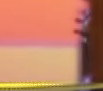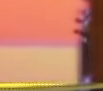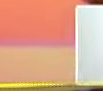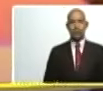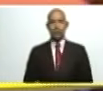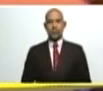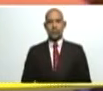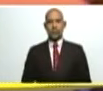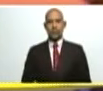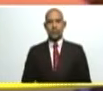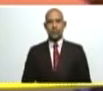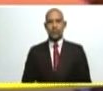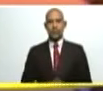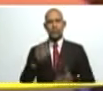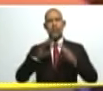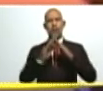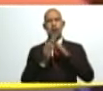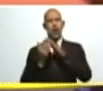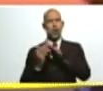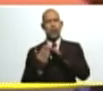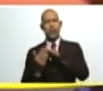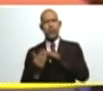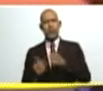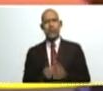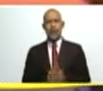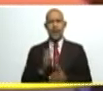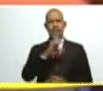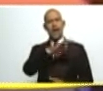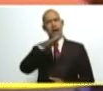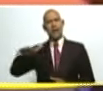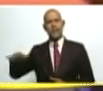presidente de la Comunidad de Estados Latinoamericanos y Caribeños,